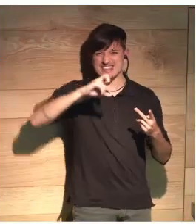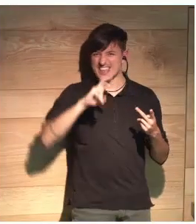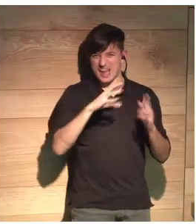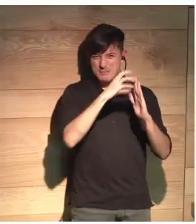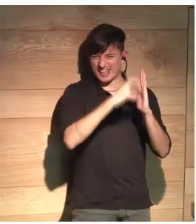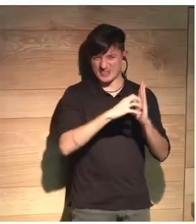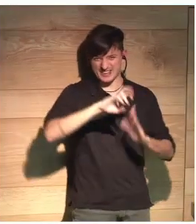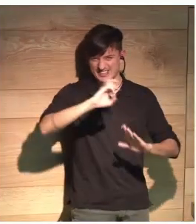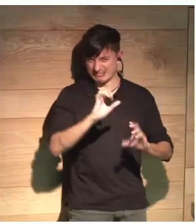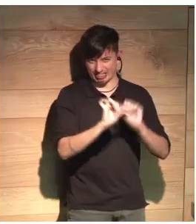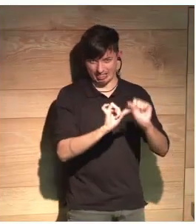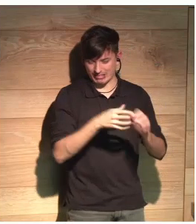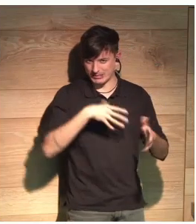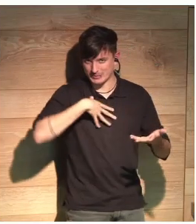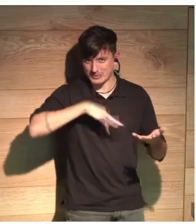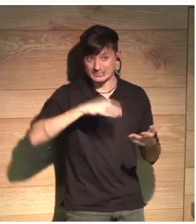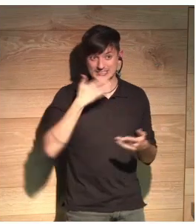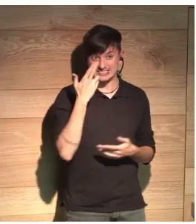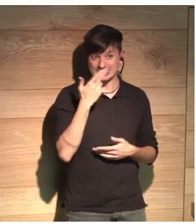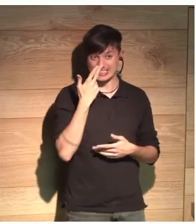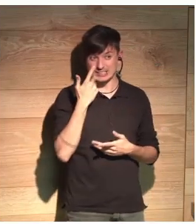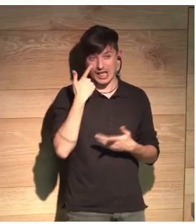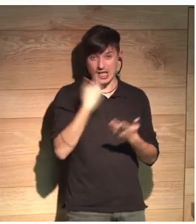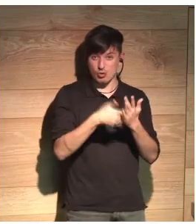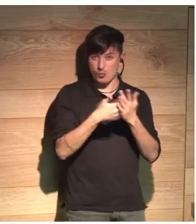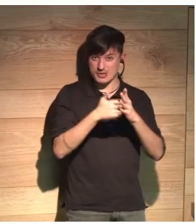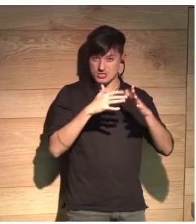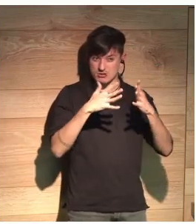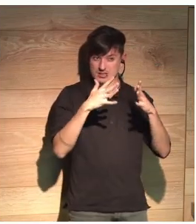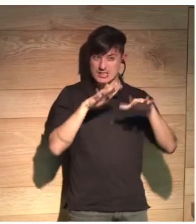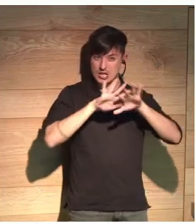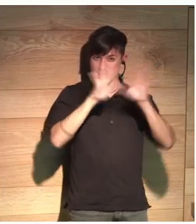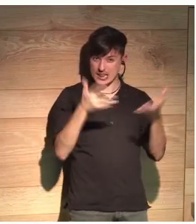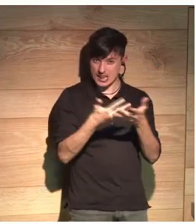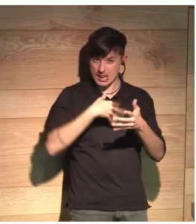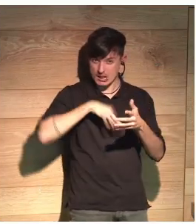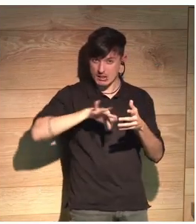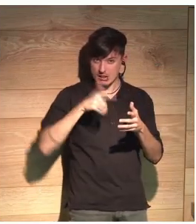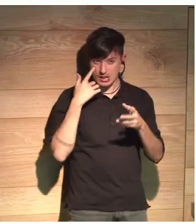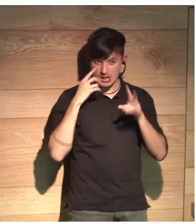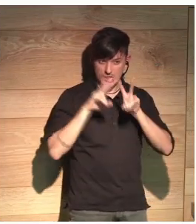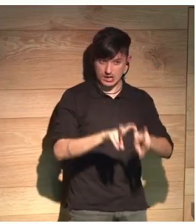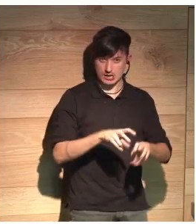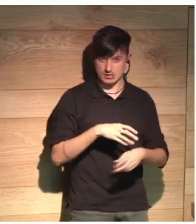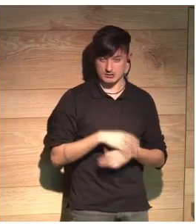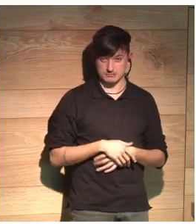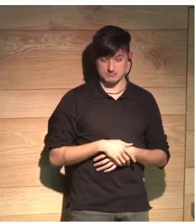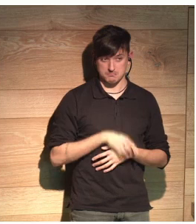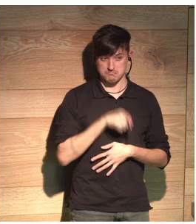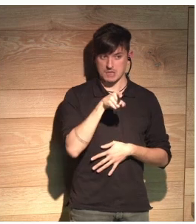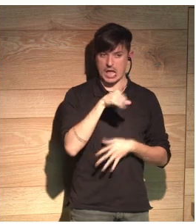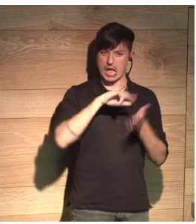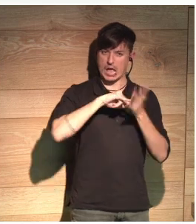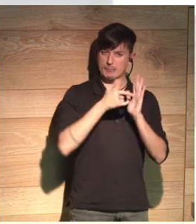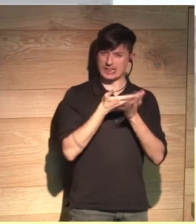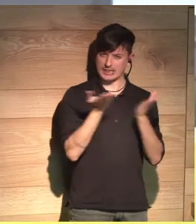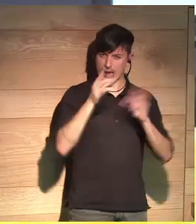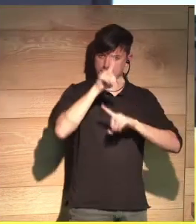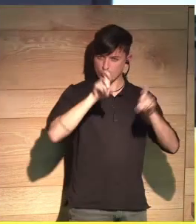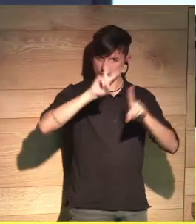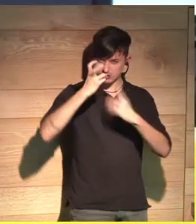pues podéis ver los documentos en línea pero y aquí se plantea otra